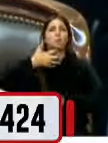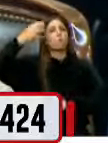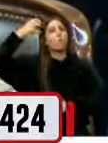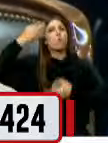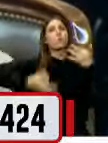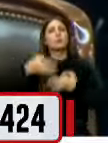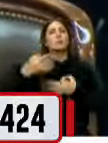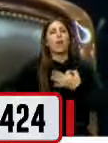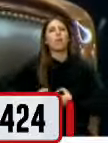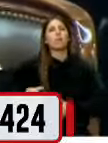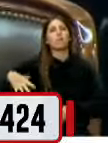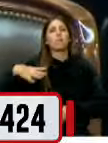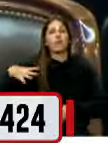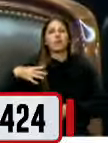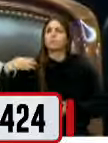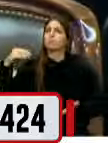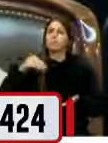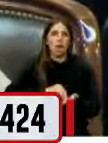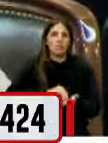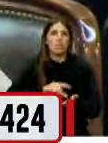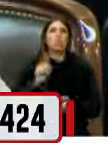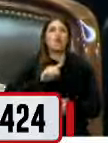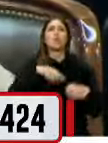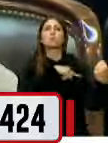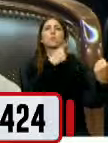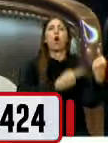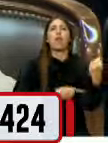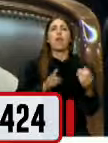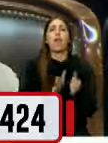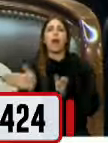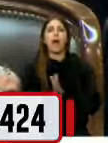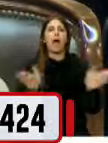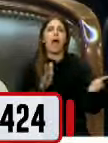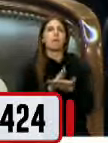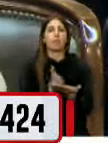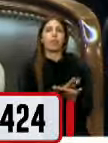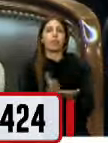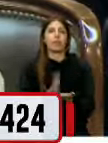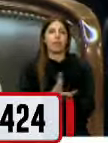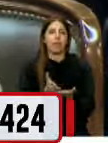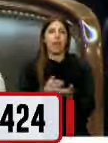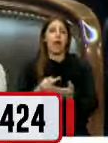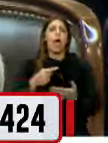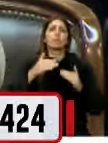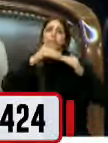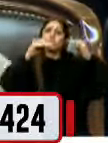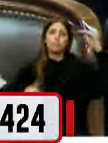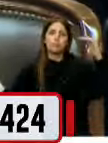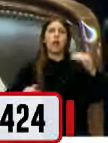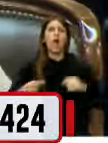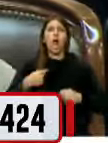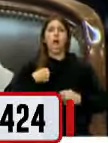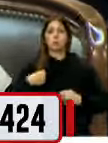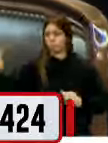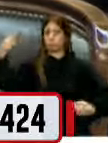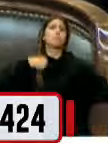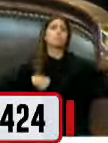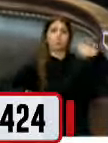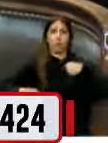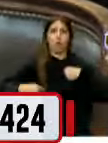ley Bases. A ver, seguimos tratando de hablar con los trabajadores. A ver, sí, a ver si escuchamos otras voces.